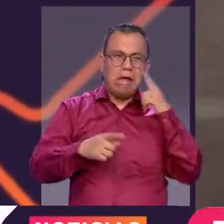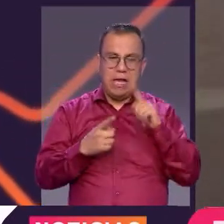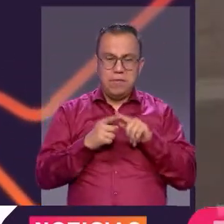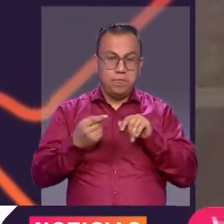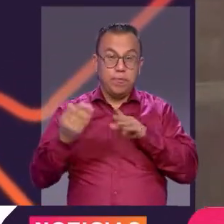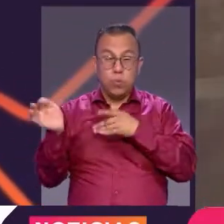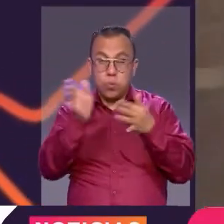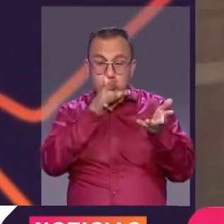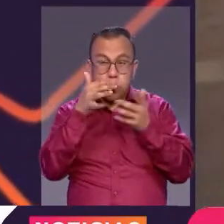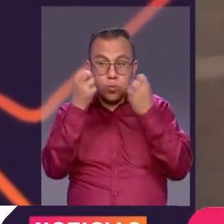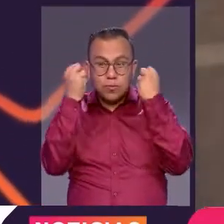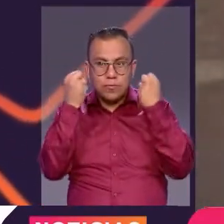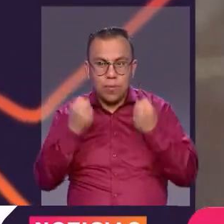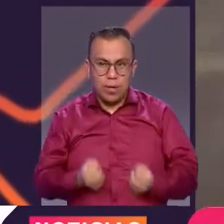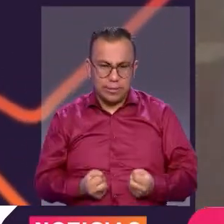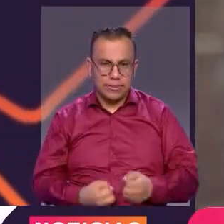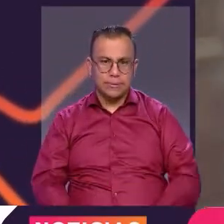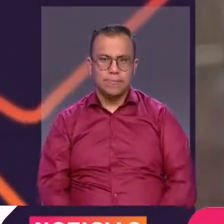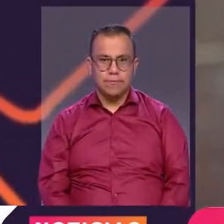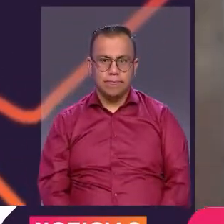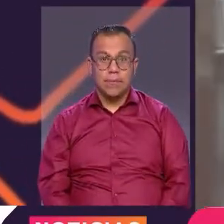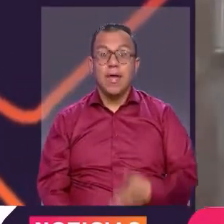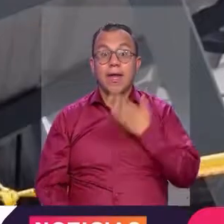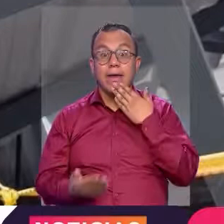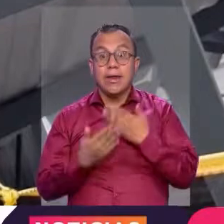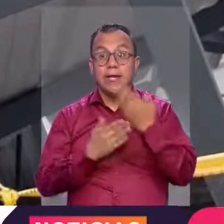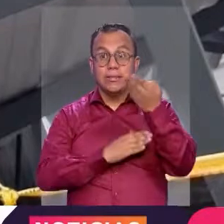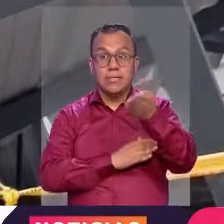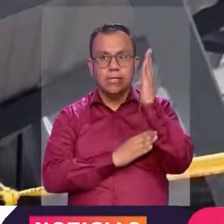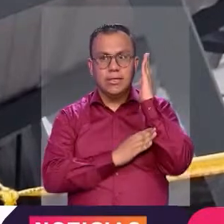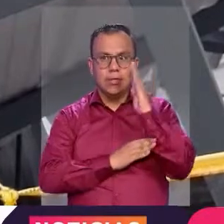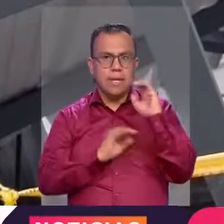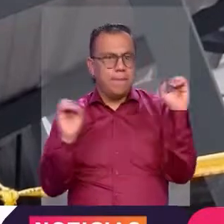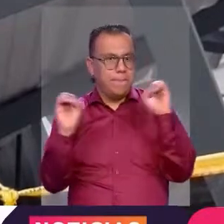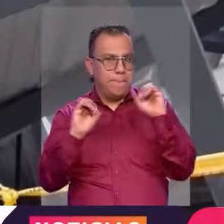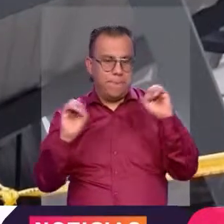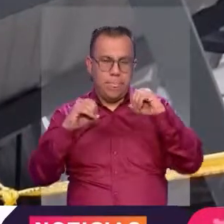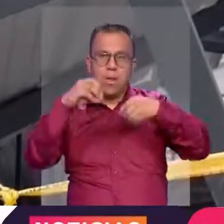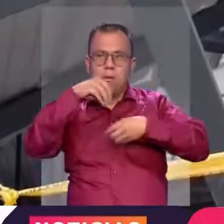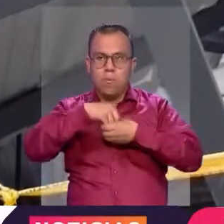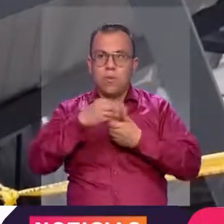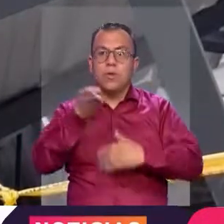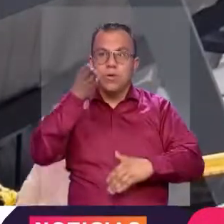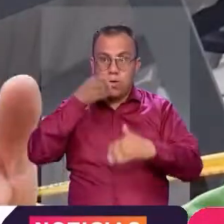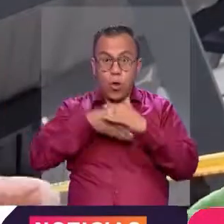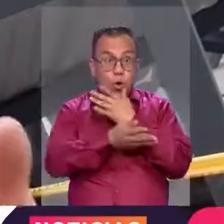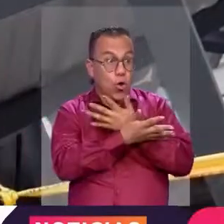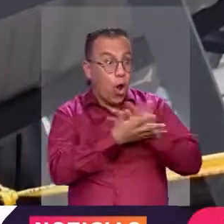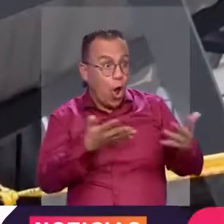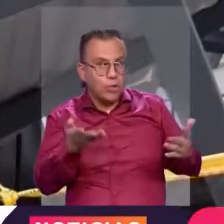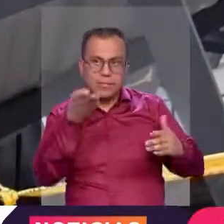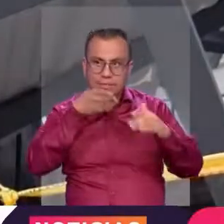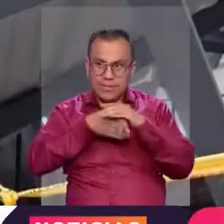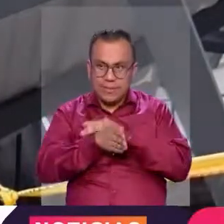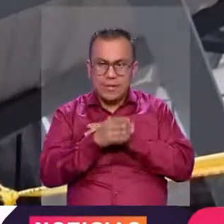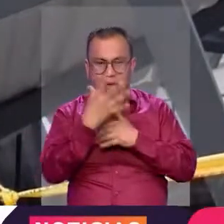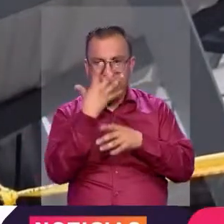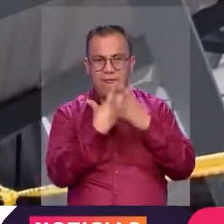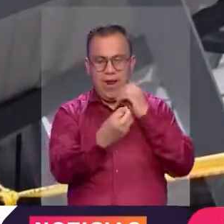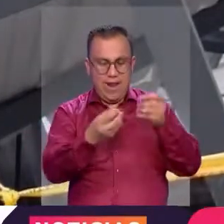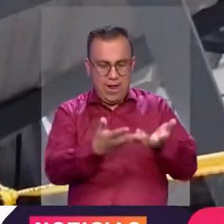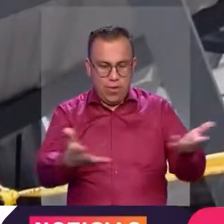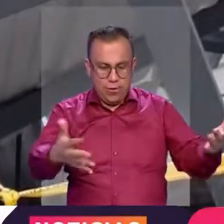salió volando por fuertes vientos. Gracias a Dios por la lluvia, pues no había nadie. Yo estaba entrando las cosas que pongo en la parte de